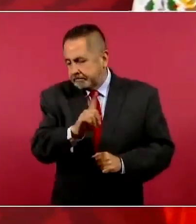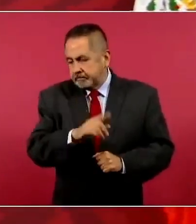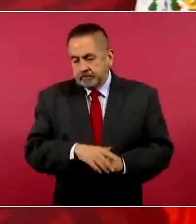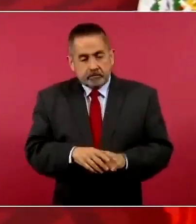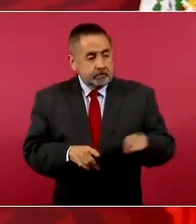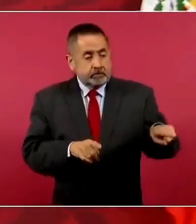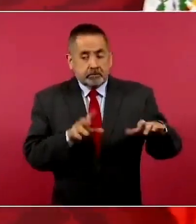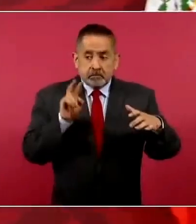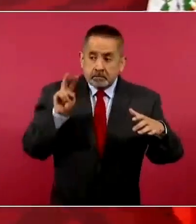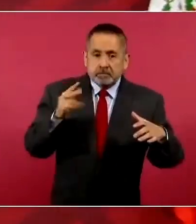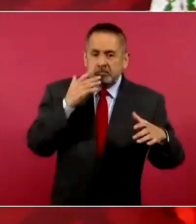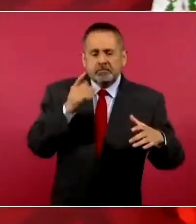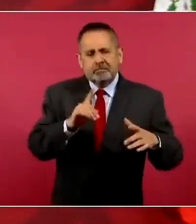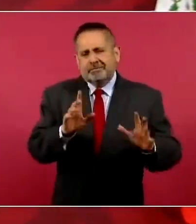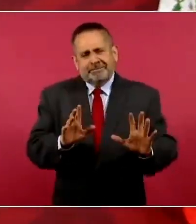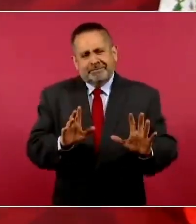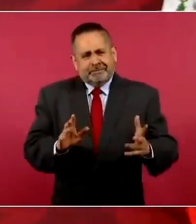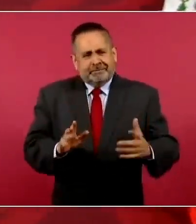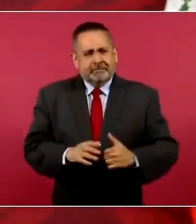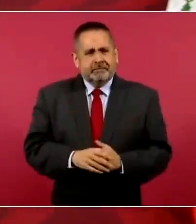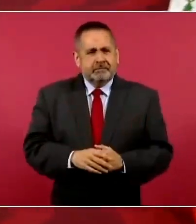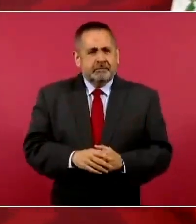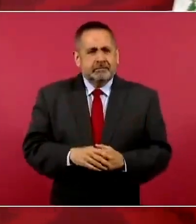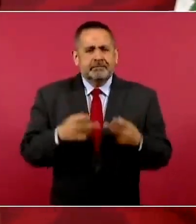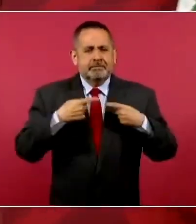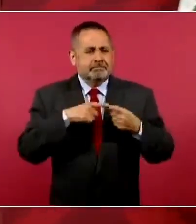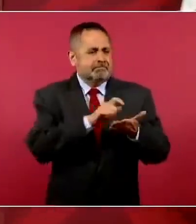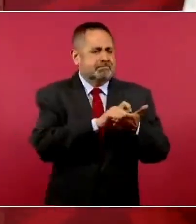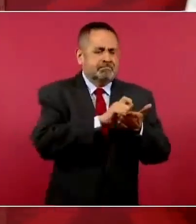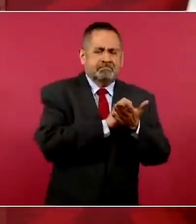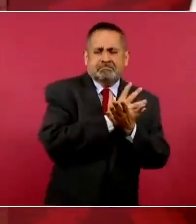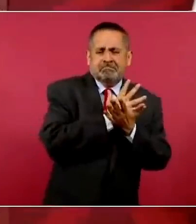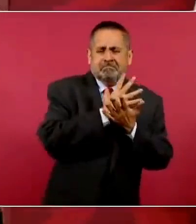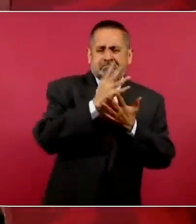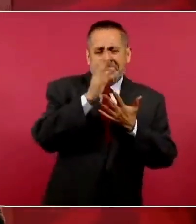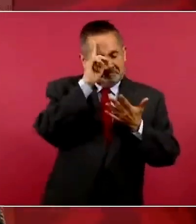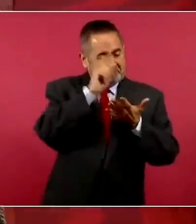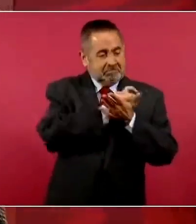ven bien. Cuando un crítico se excede,